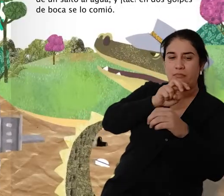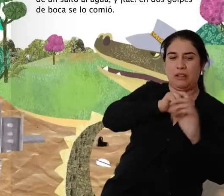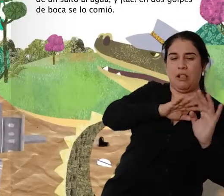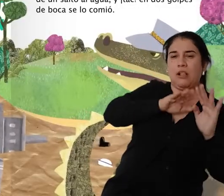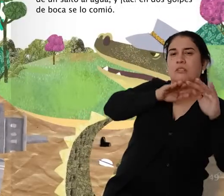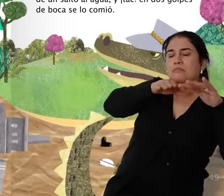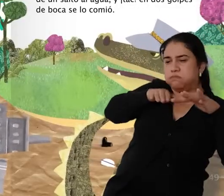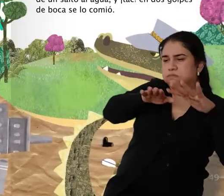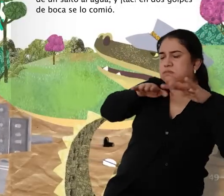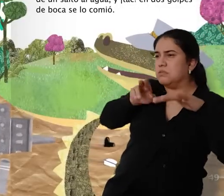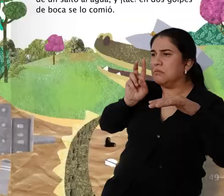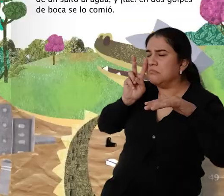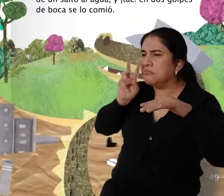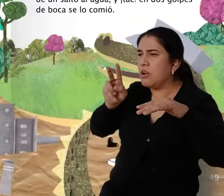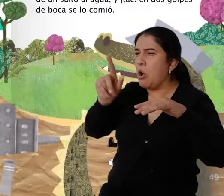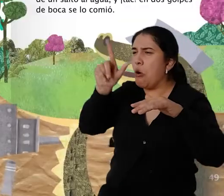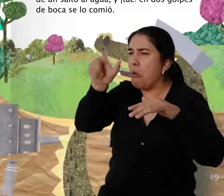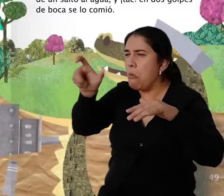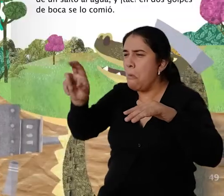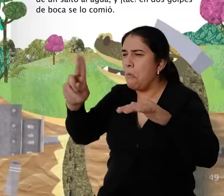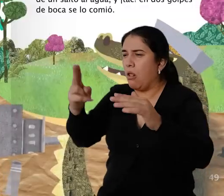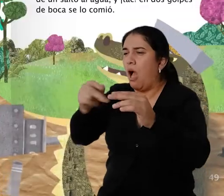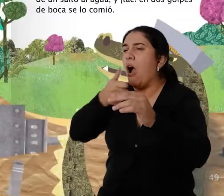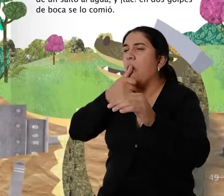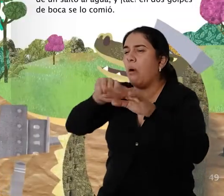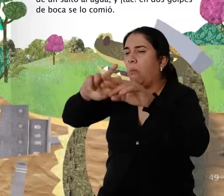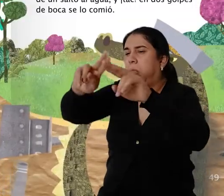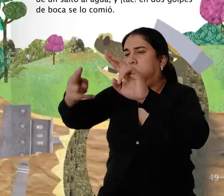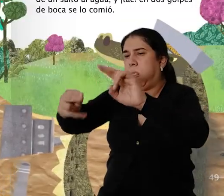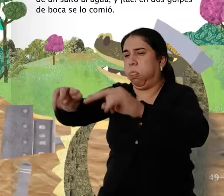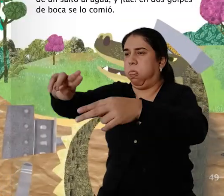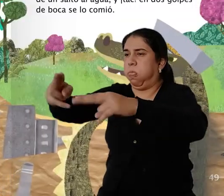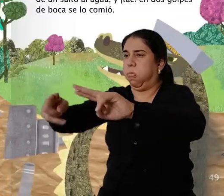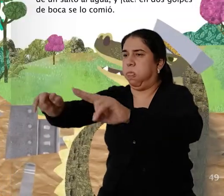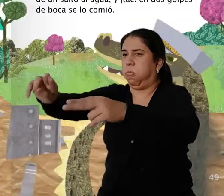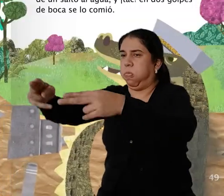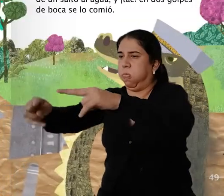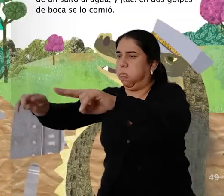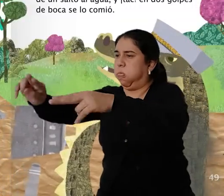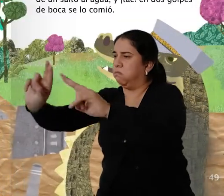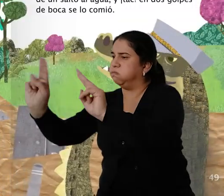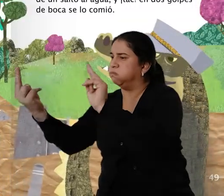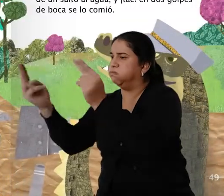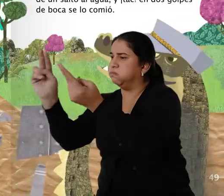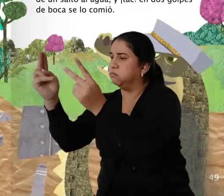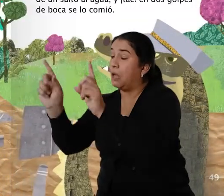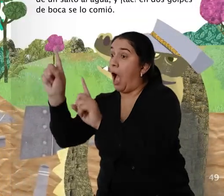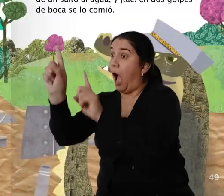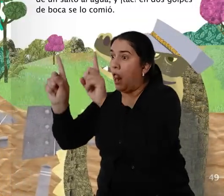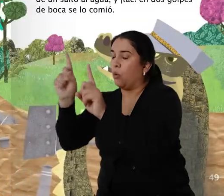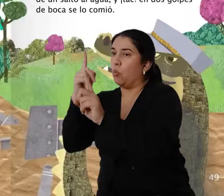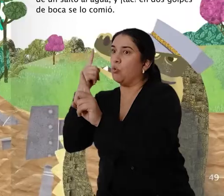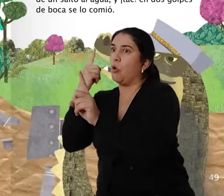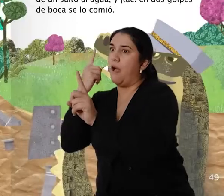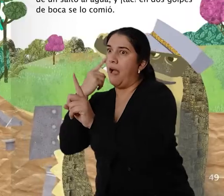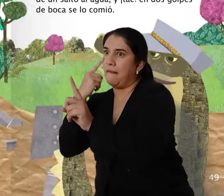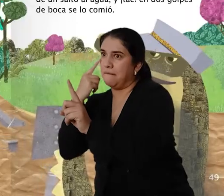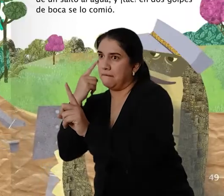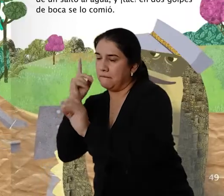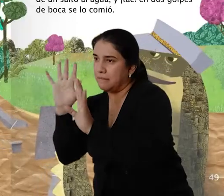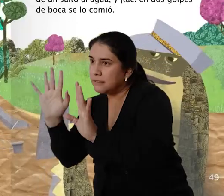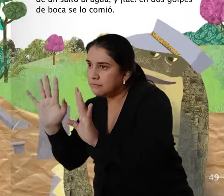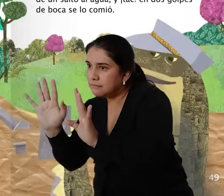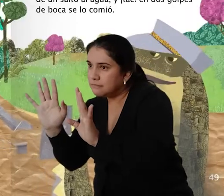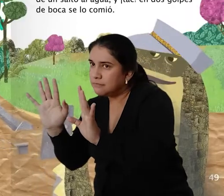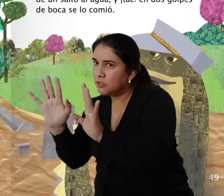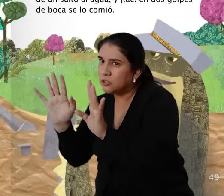granada a los hombres muertos, heridos y algunos vivos que la corriente del río arrastraba. Se treparon amontonados en los